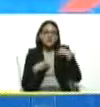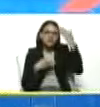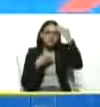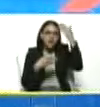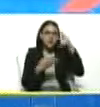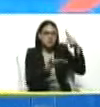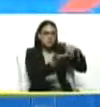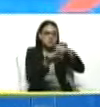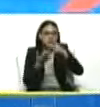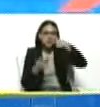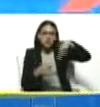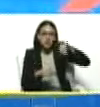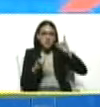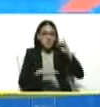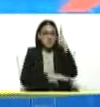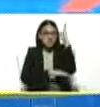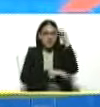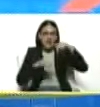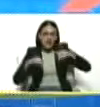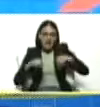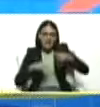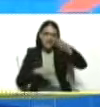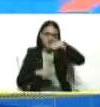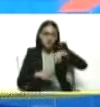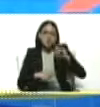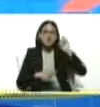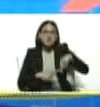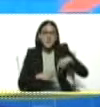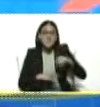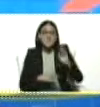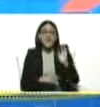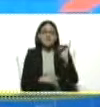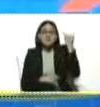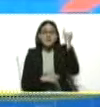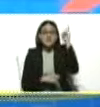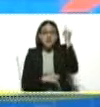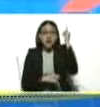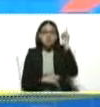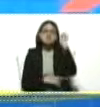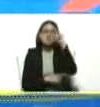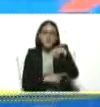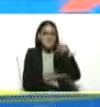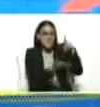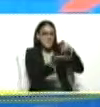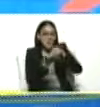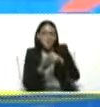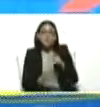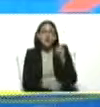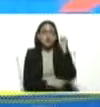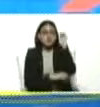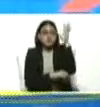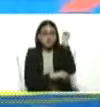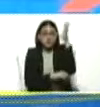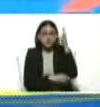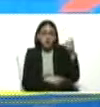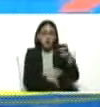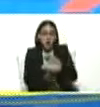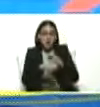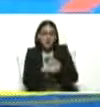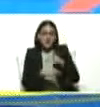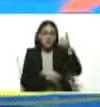de la región centro-occidental, Yaracuy, gobernador, compañero, Falcón, estuvimos ayer por